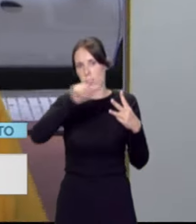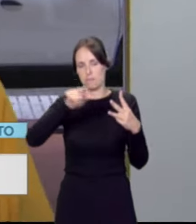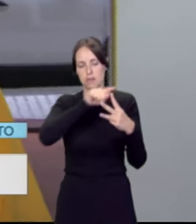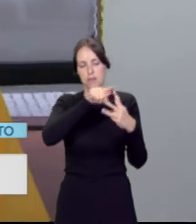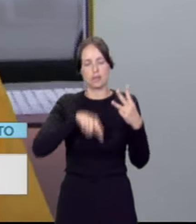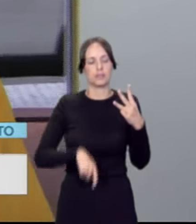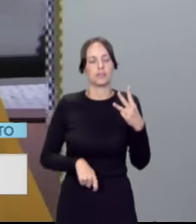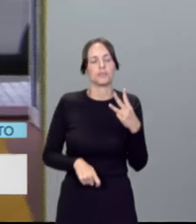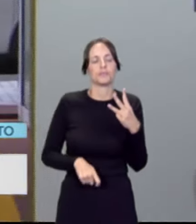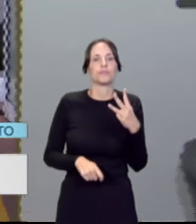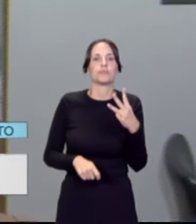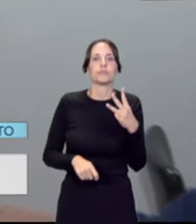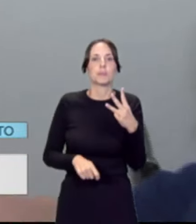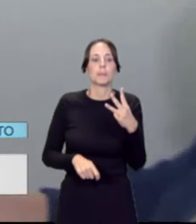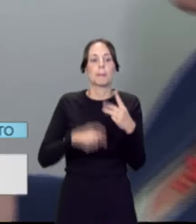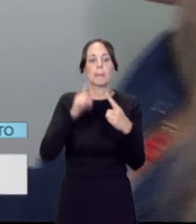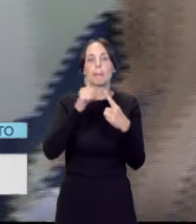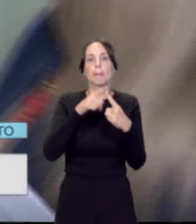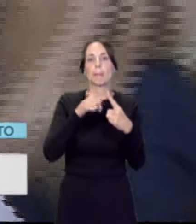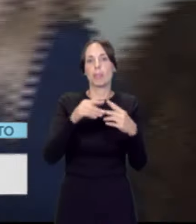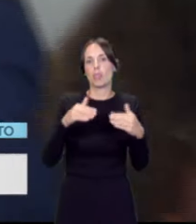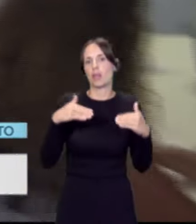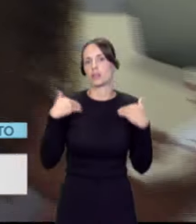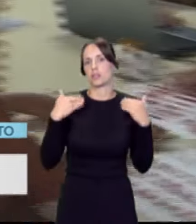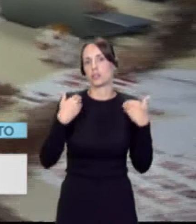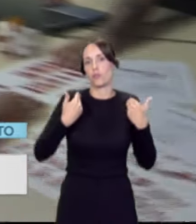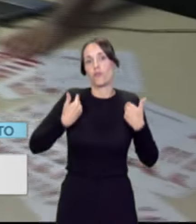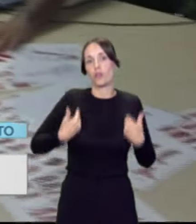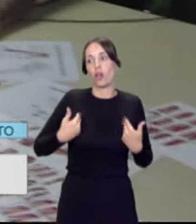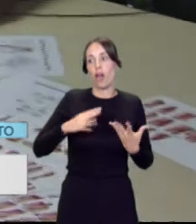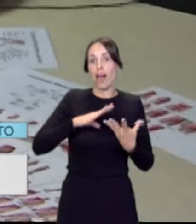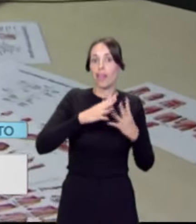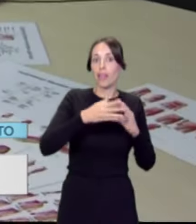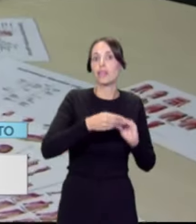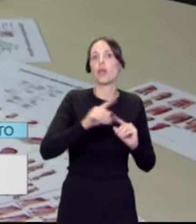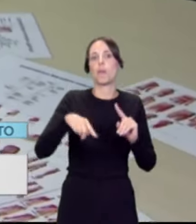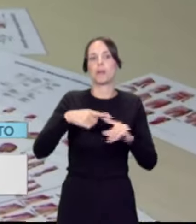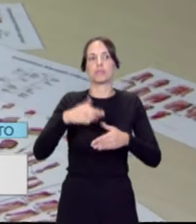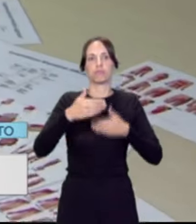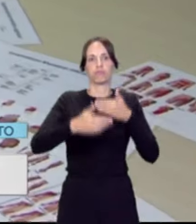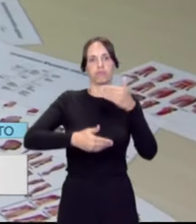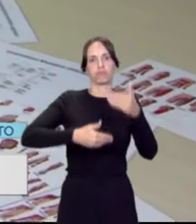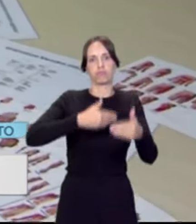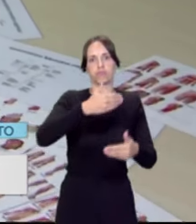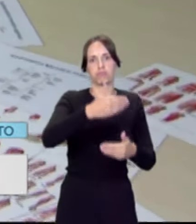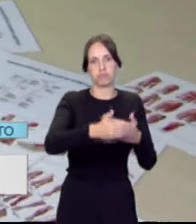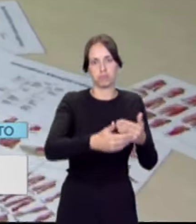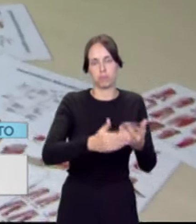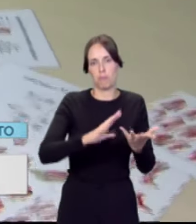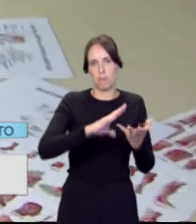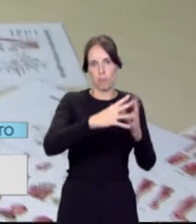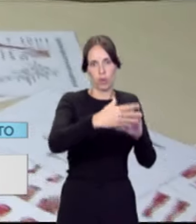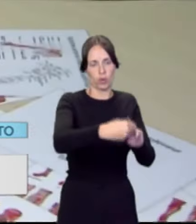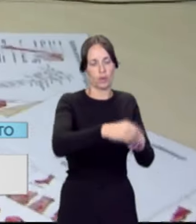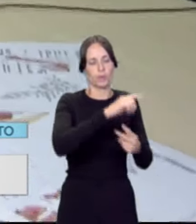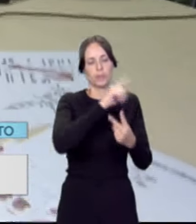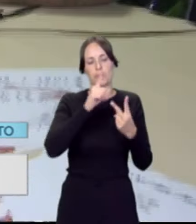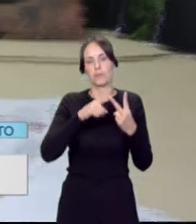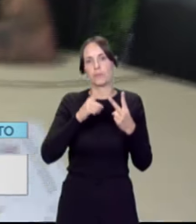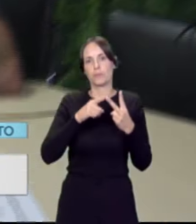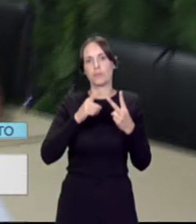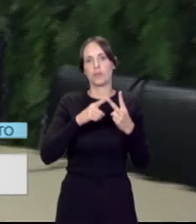es el ejercicio físico adaptado y progresivo. La segunda arista sería